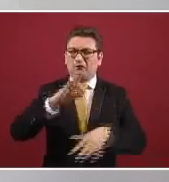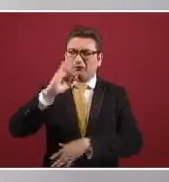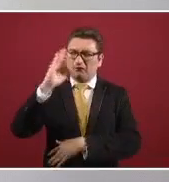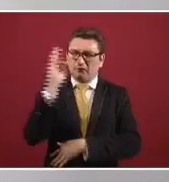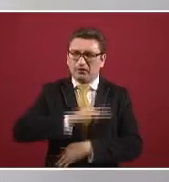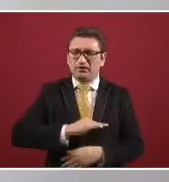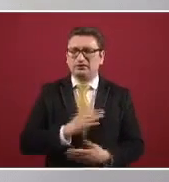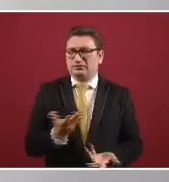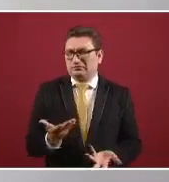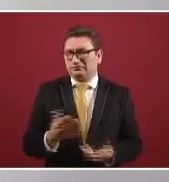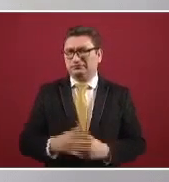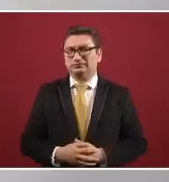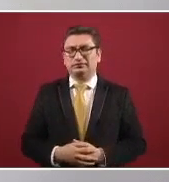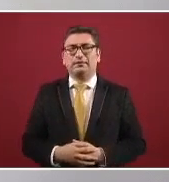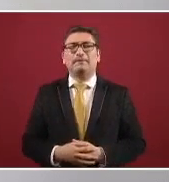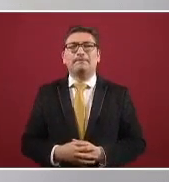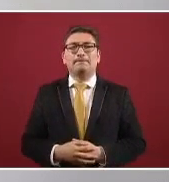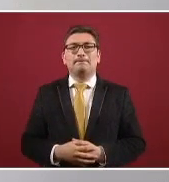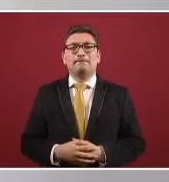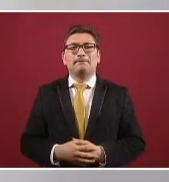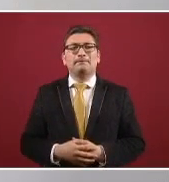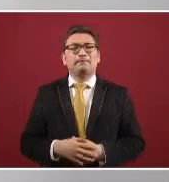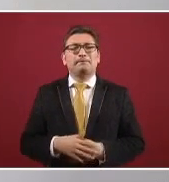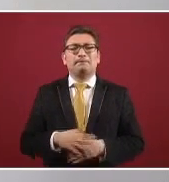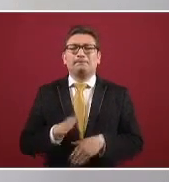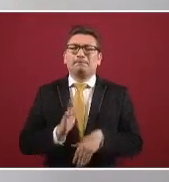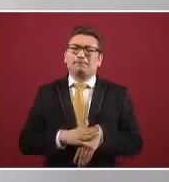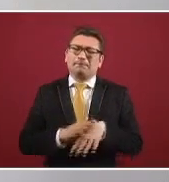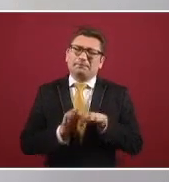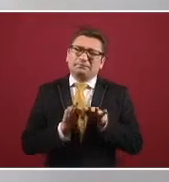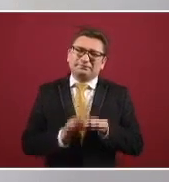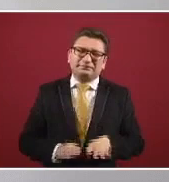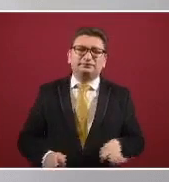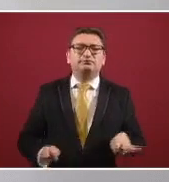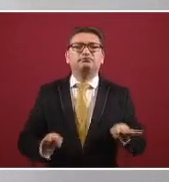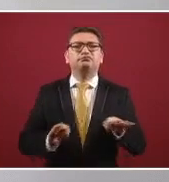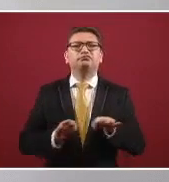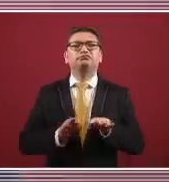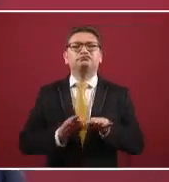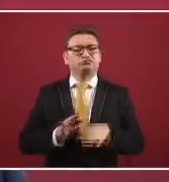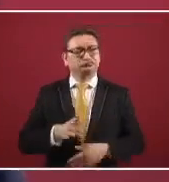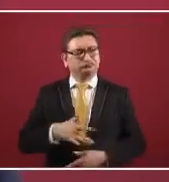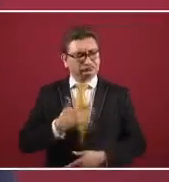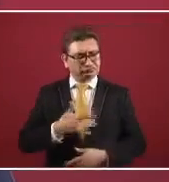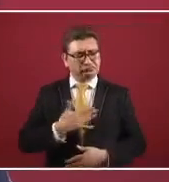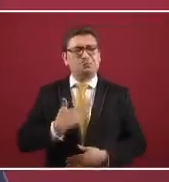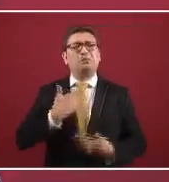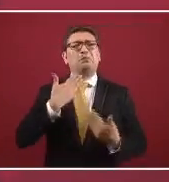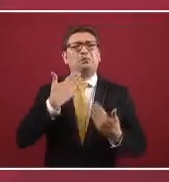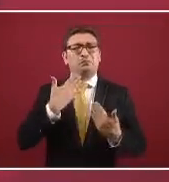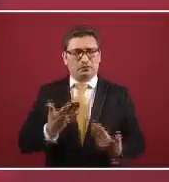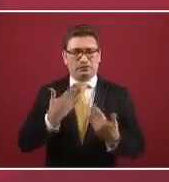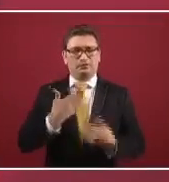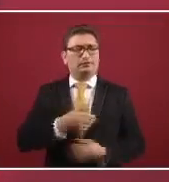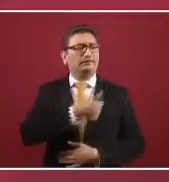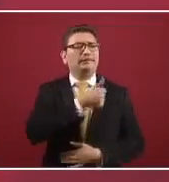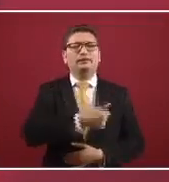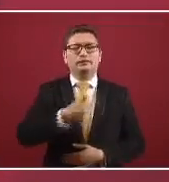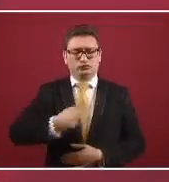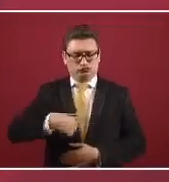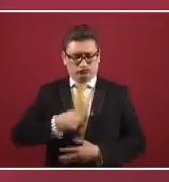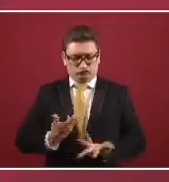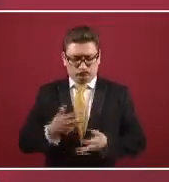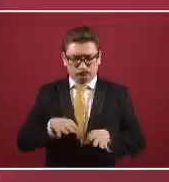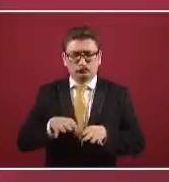Lo más importante es estar bien, es estar bien con nuestra conciencia.